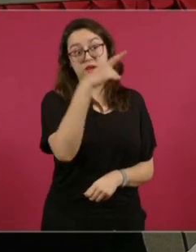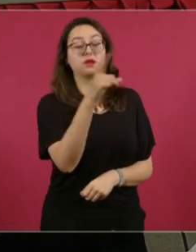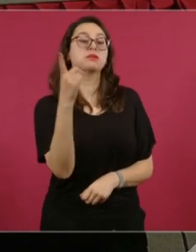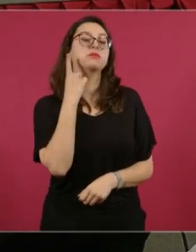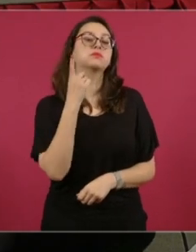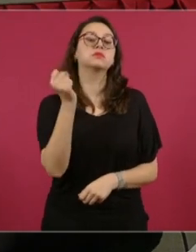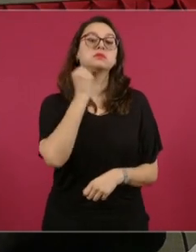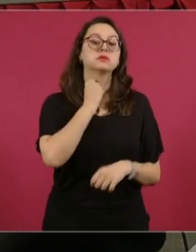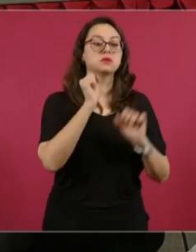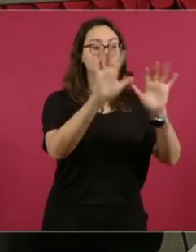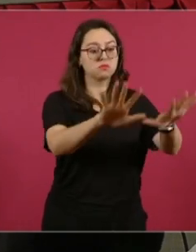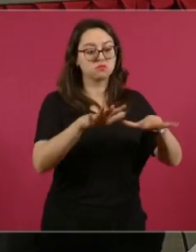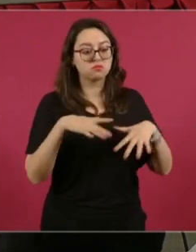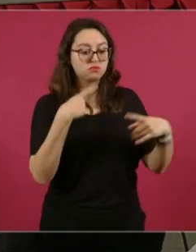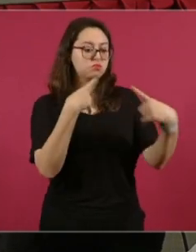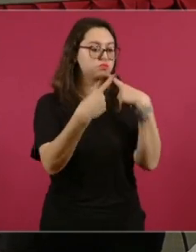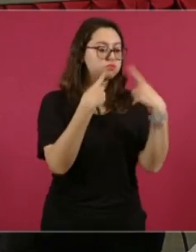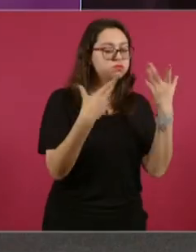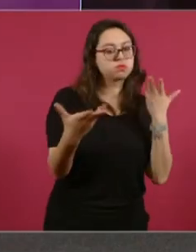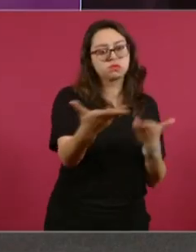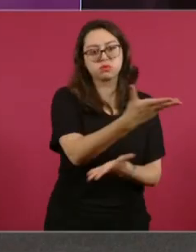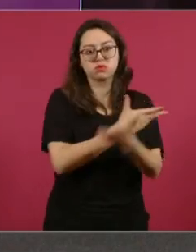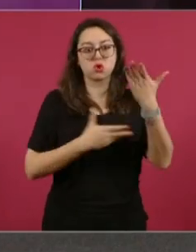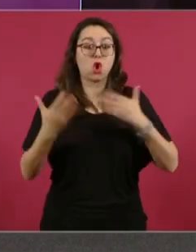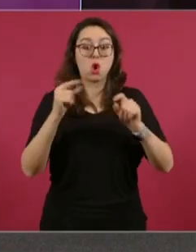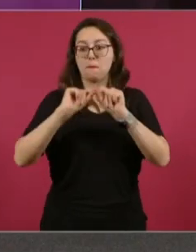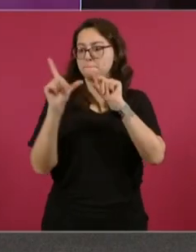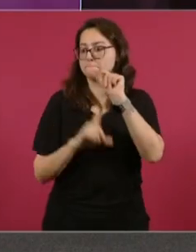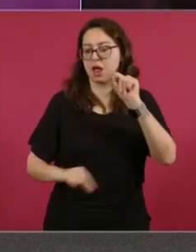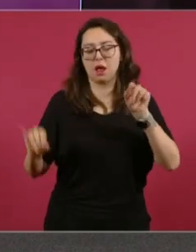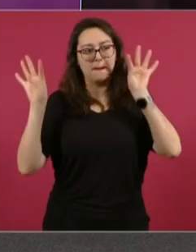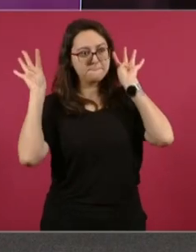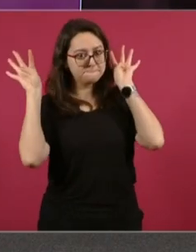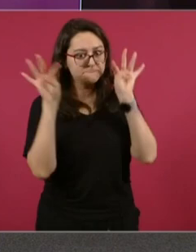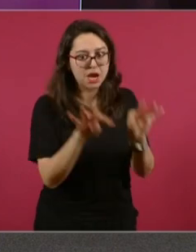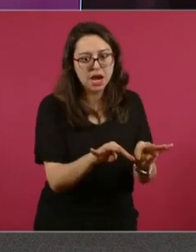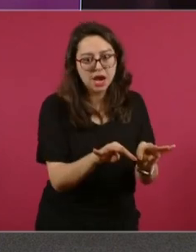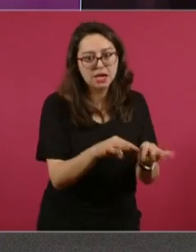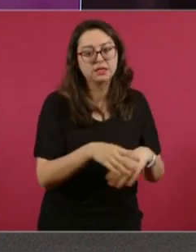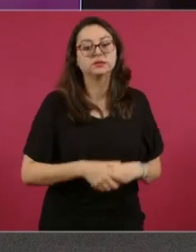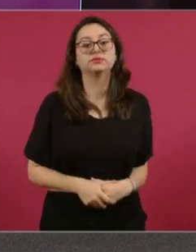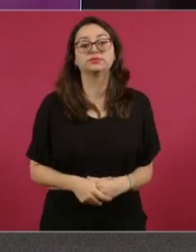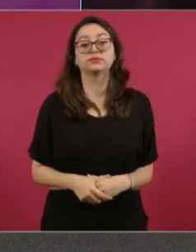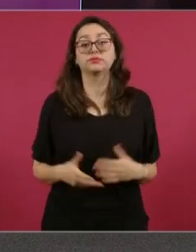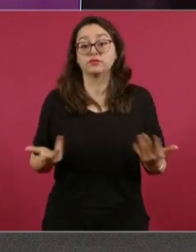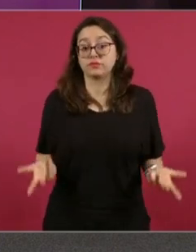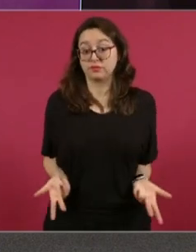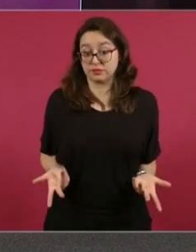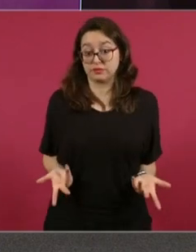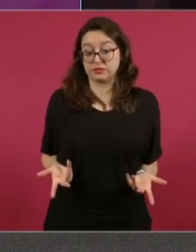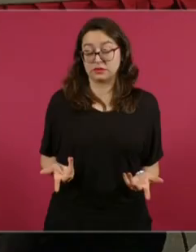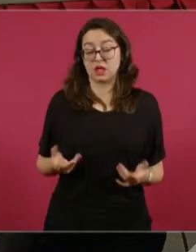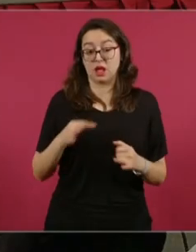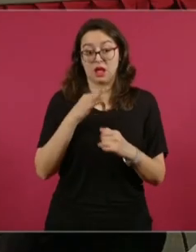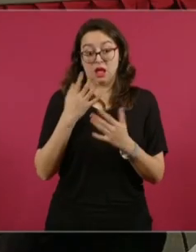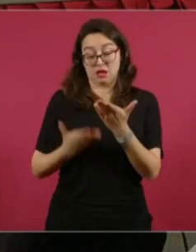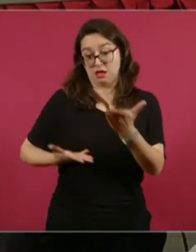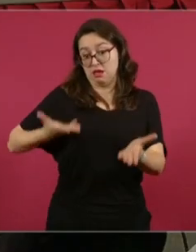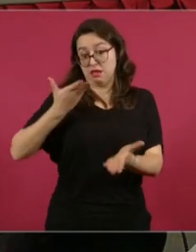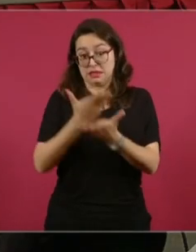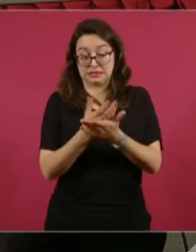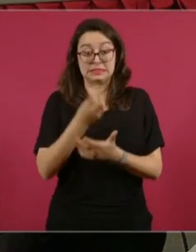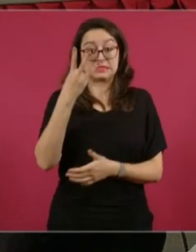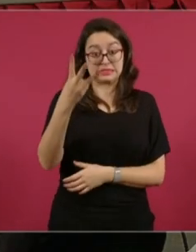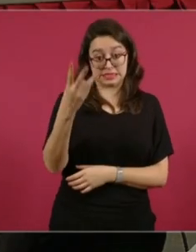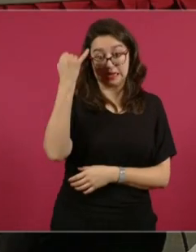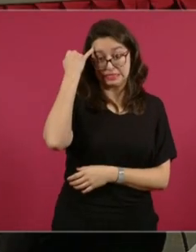y hay una discusión nacional al respecto. Este paquete son 3 iniciativas que tienen